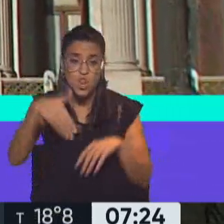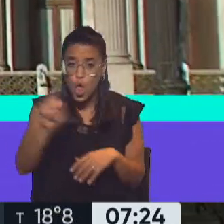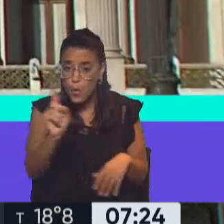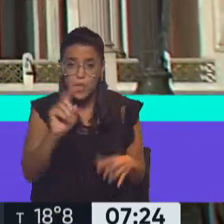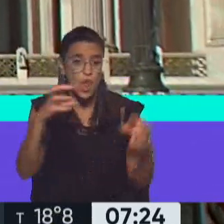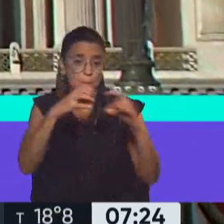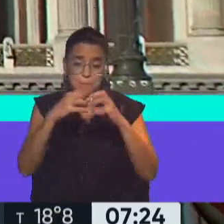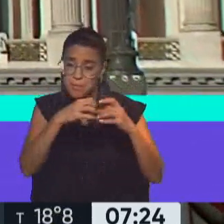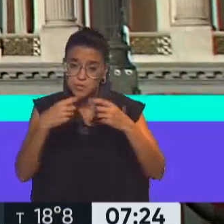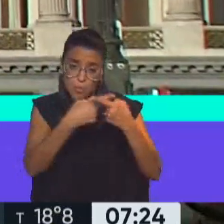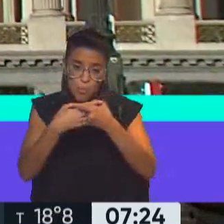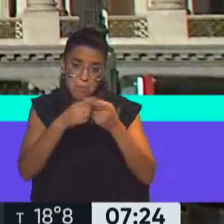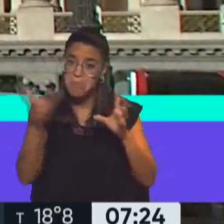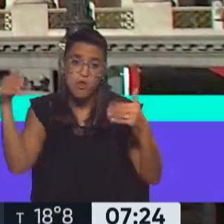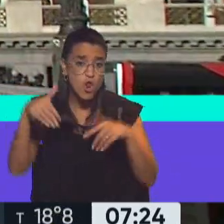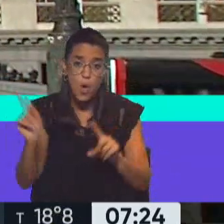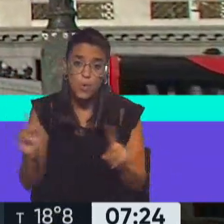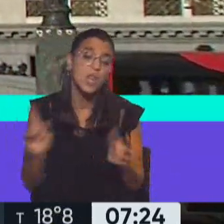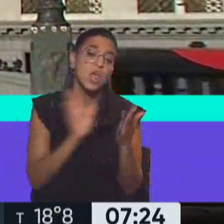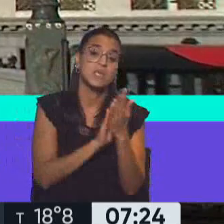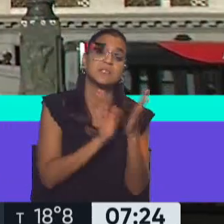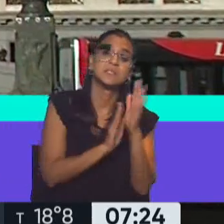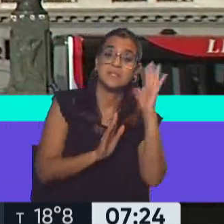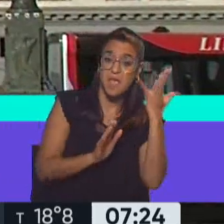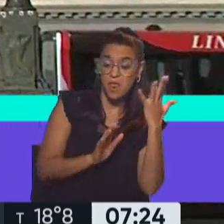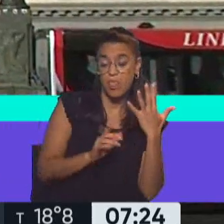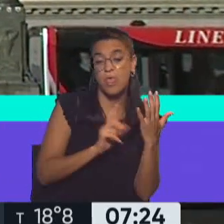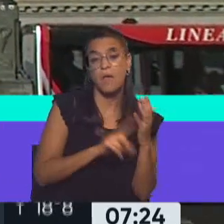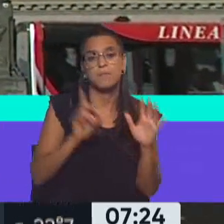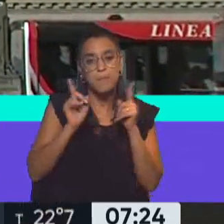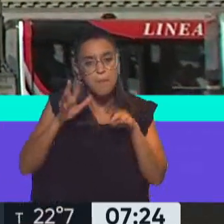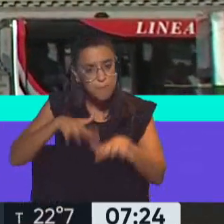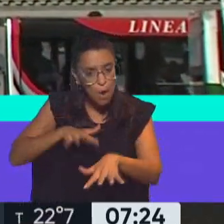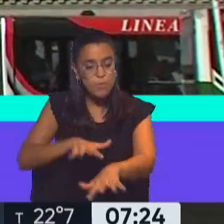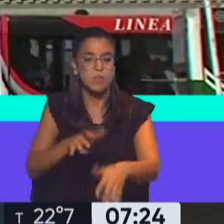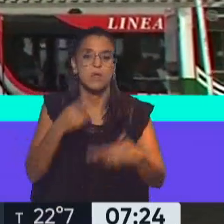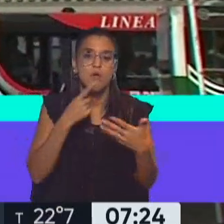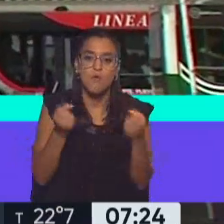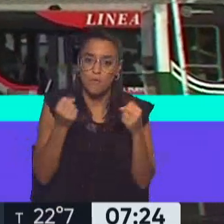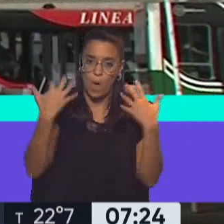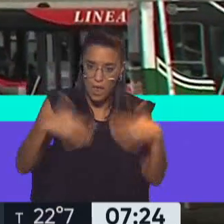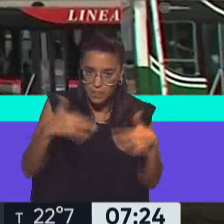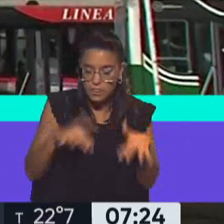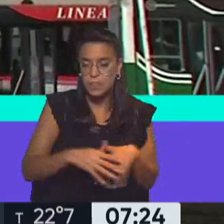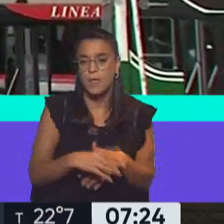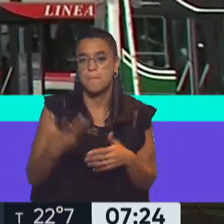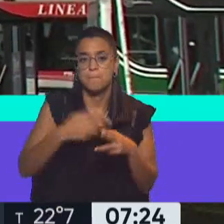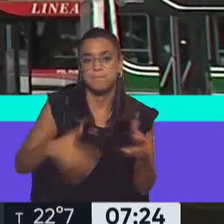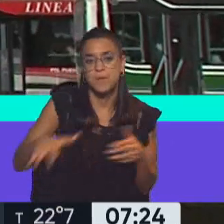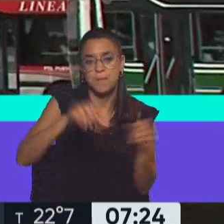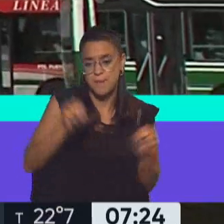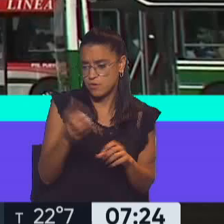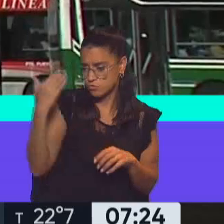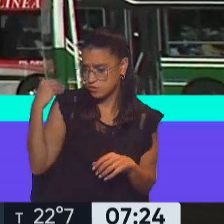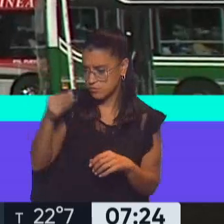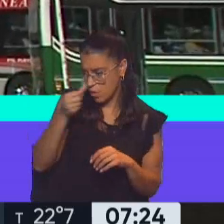Presupuesto y Hacienda. Bueno, lo cierto es que también, claro, la izquierda ha realizado una movilización muy fuerte en Plaza de Mayo, casi este fin de